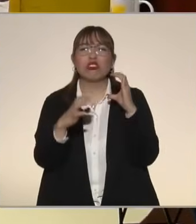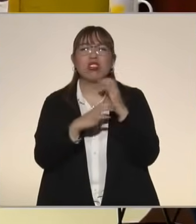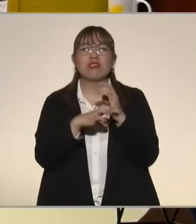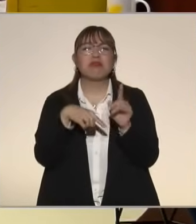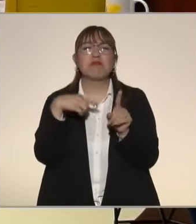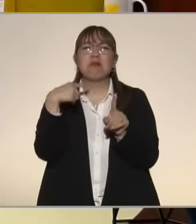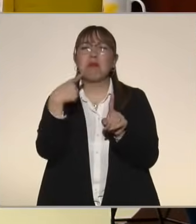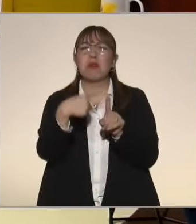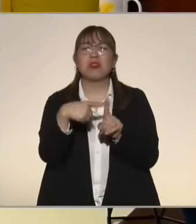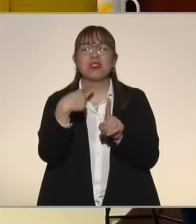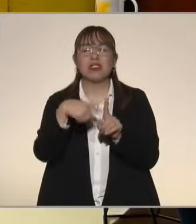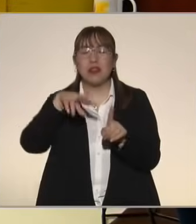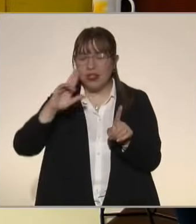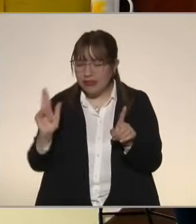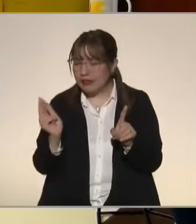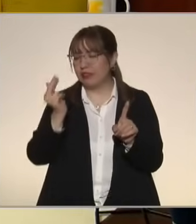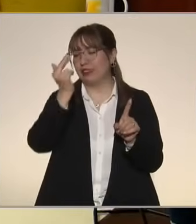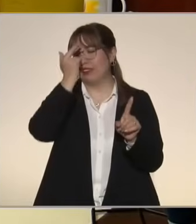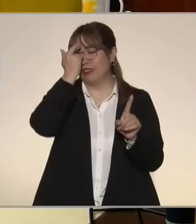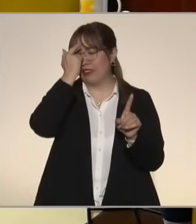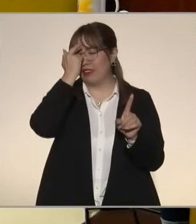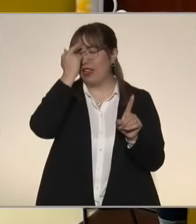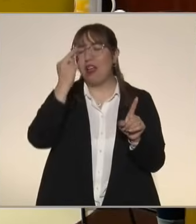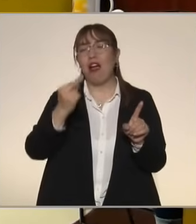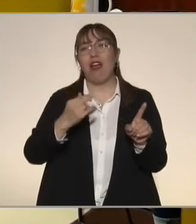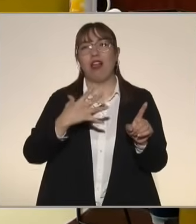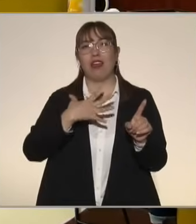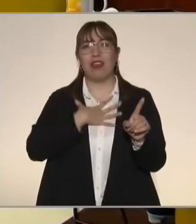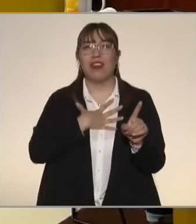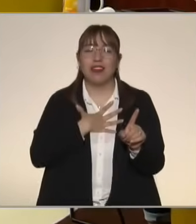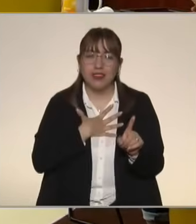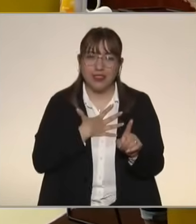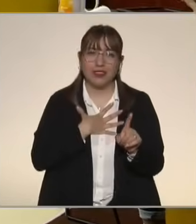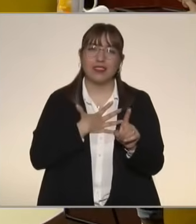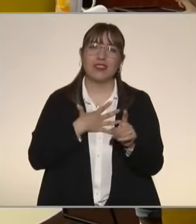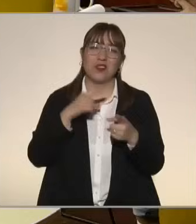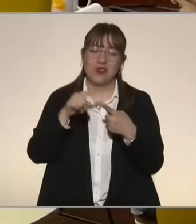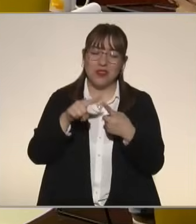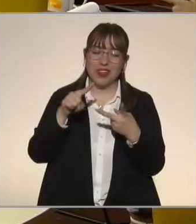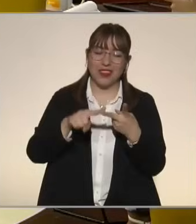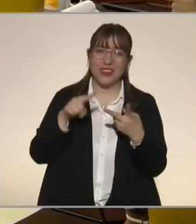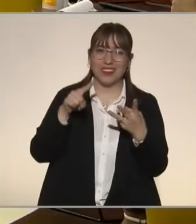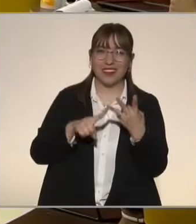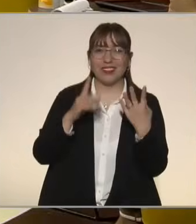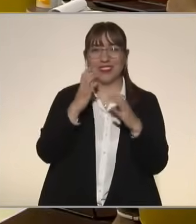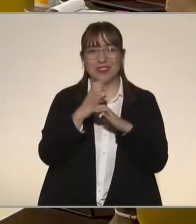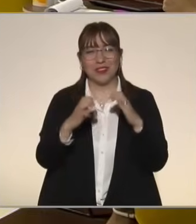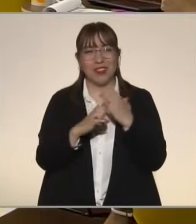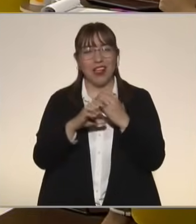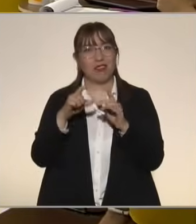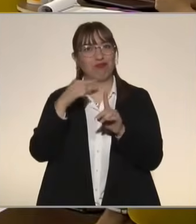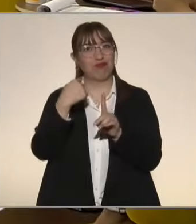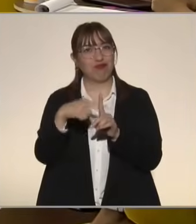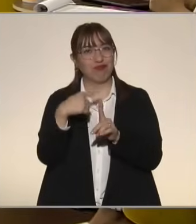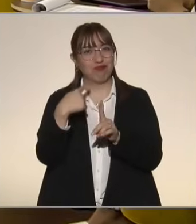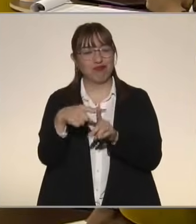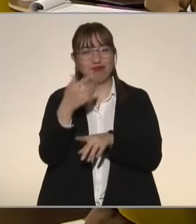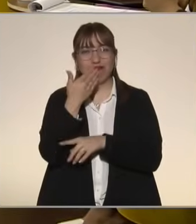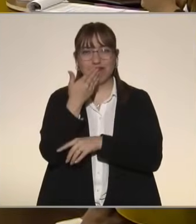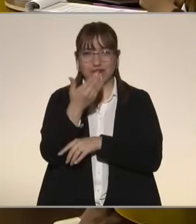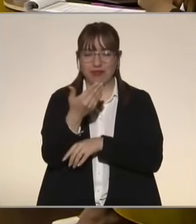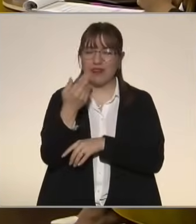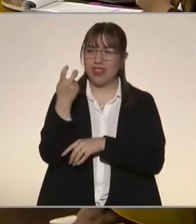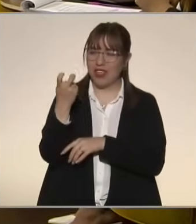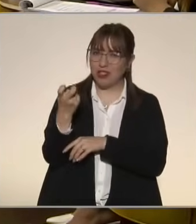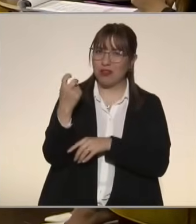difícil, como bien dices, recordar todo lo positivo. 2, 3 positivas. Sí. Esos recuentos que vamos haciendo, podríamos